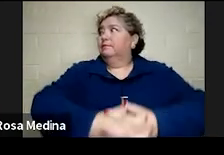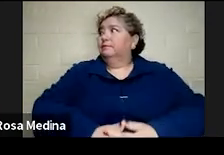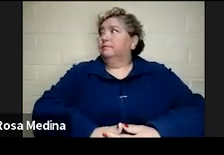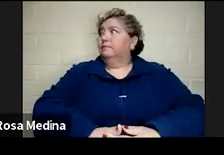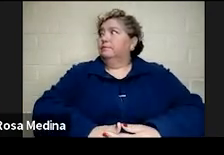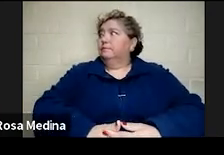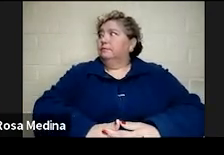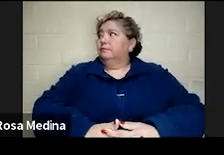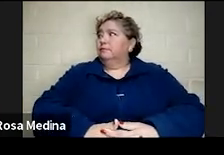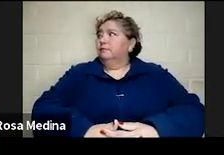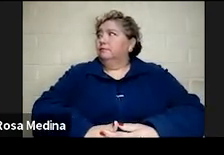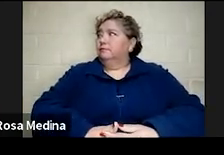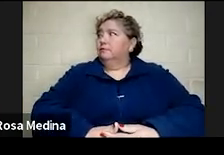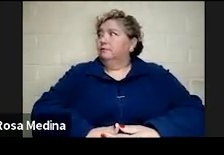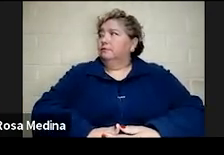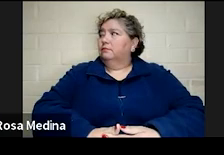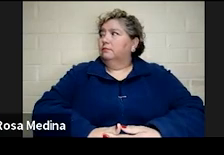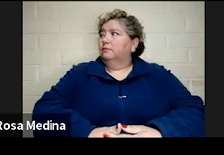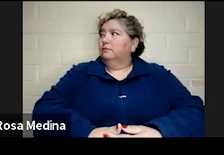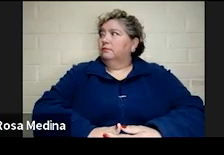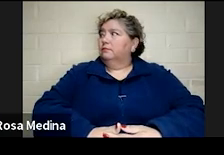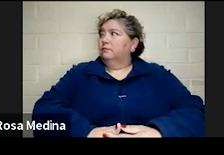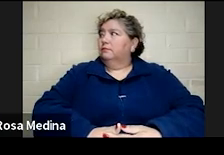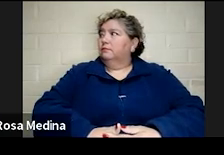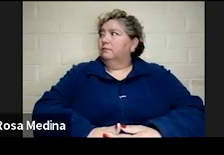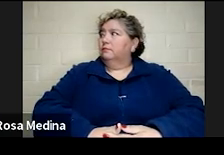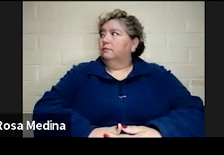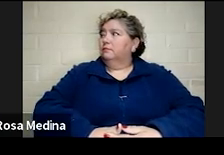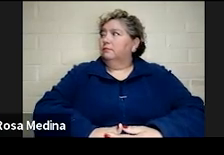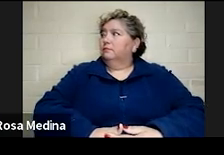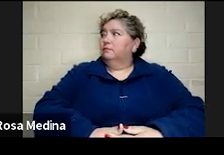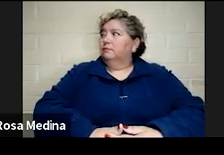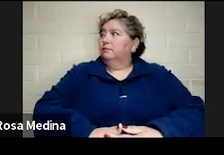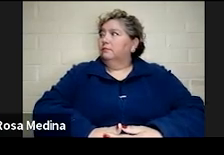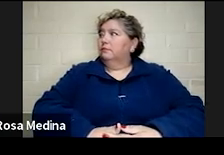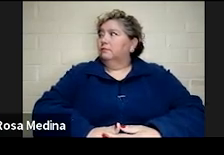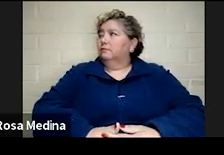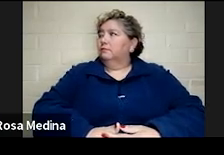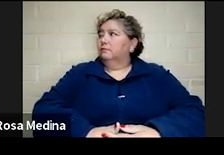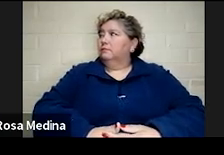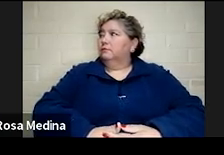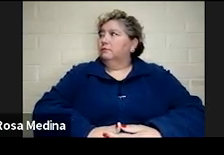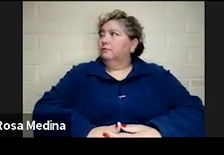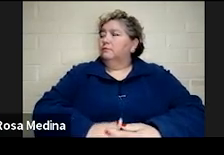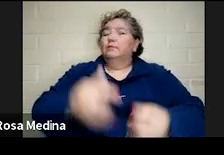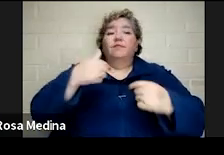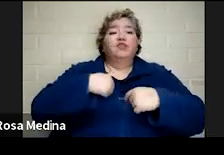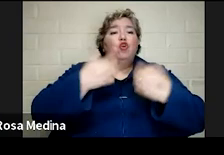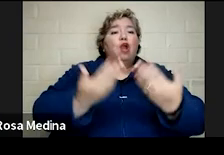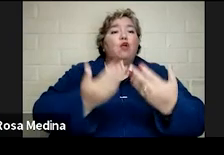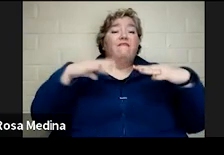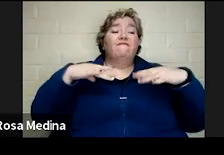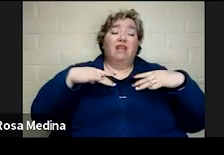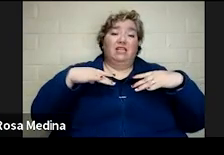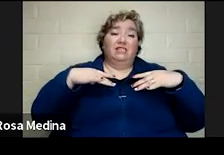Y eso es mi presentación, así que ahora feliz de que me hagan todas las preguntas que tengan.